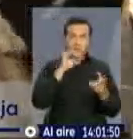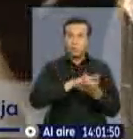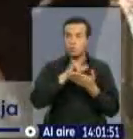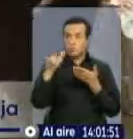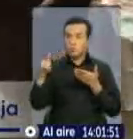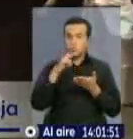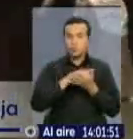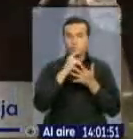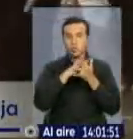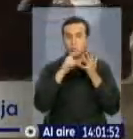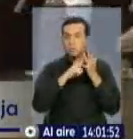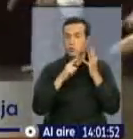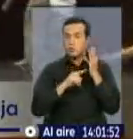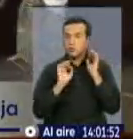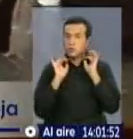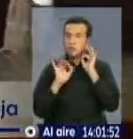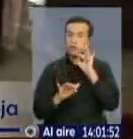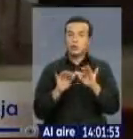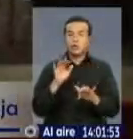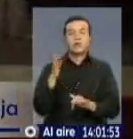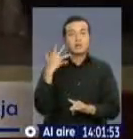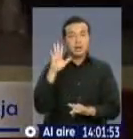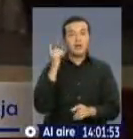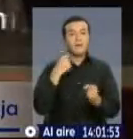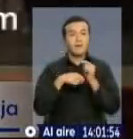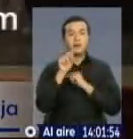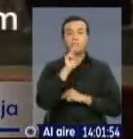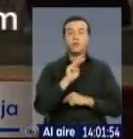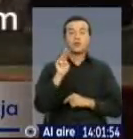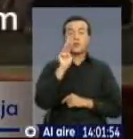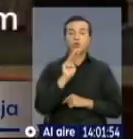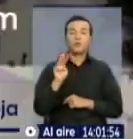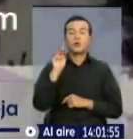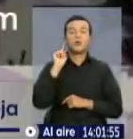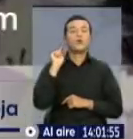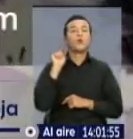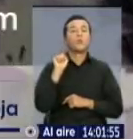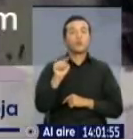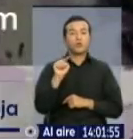para las distintas presentaciones ya están disponibles en la página web